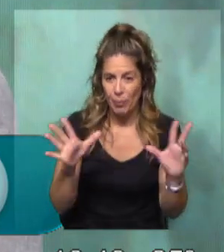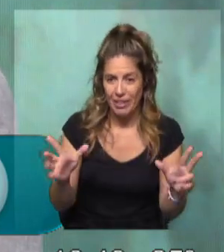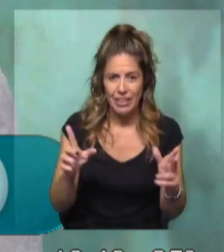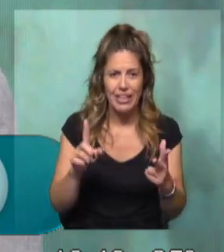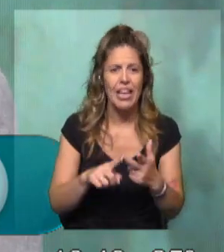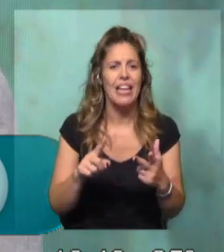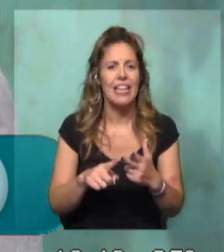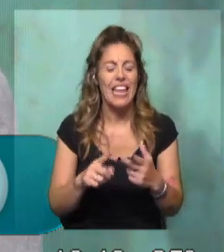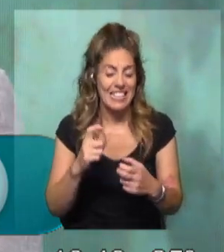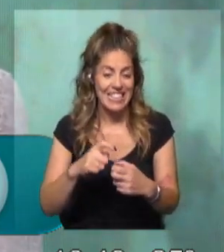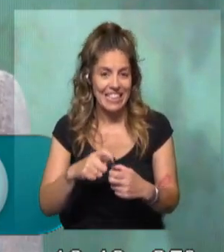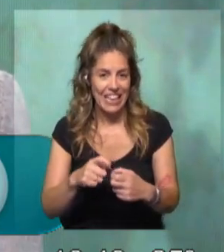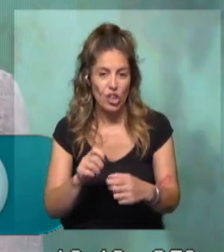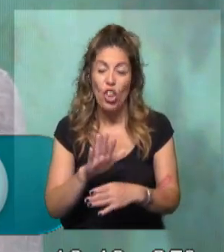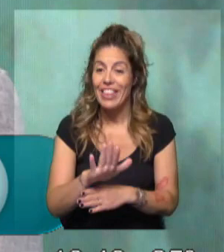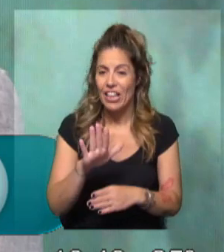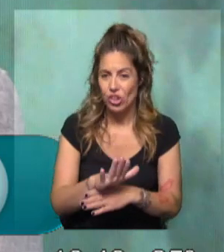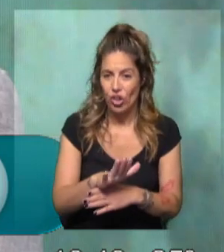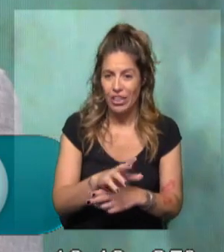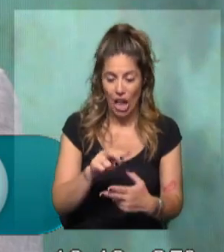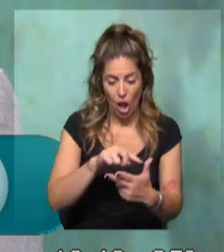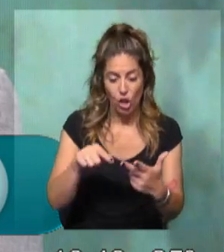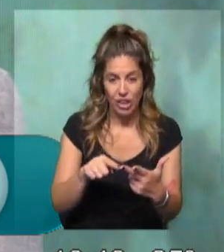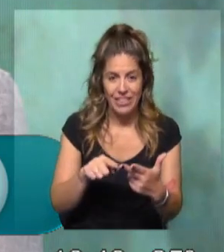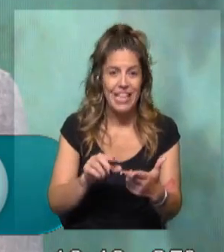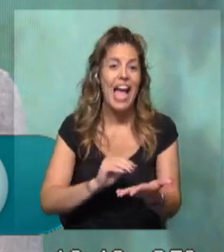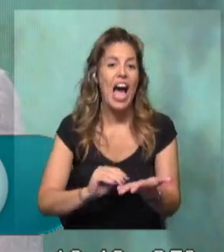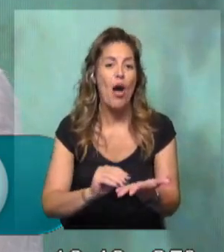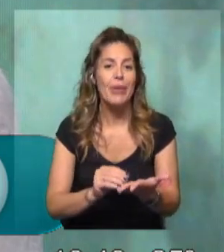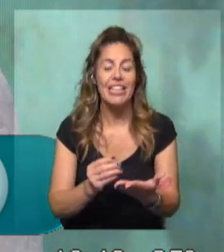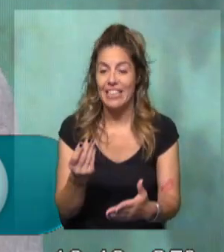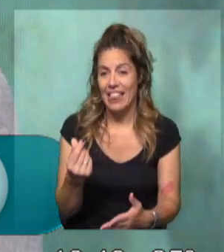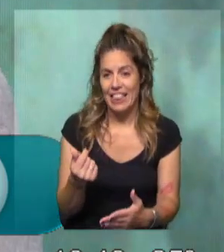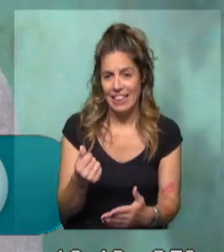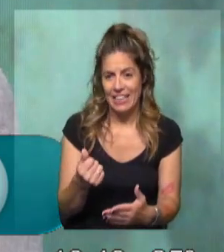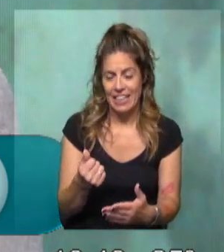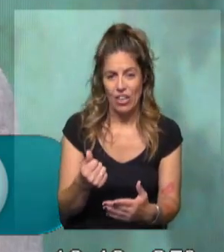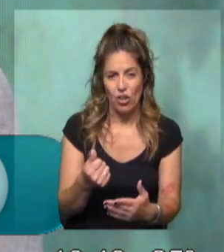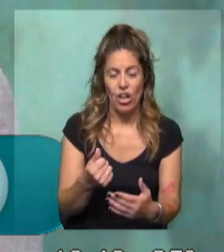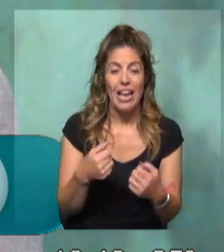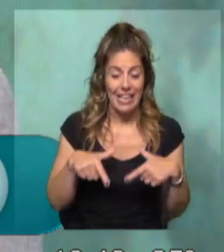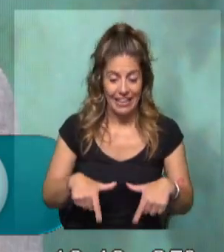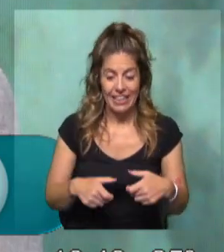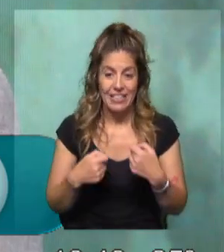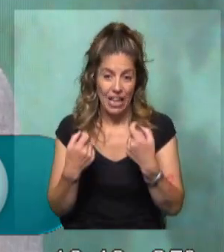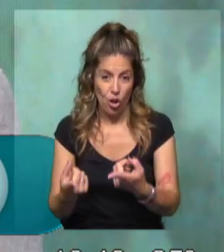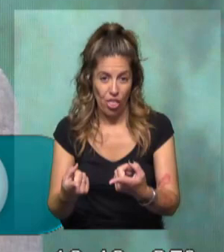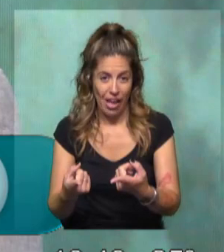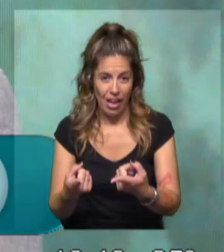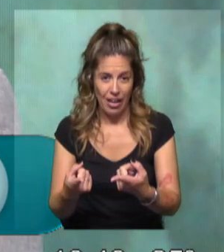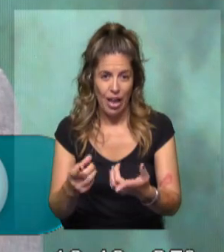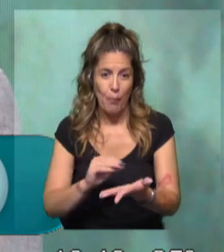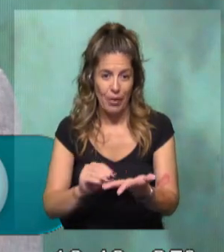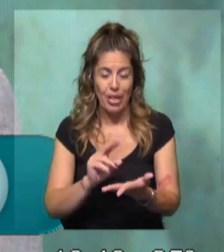el Sindicato de Actores, que son los que administran los dineros que se traspasan de la Intendencia para que... A los elencos. Administra